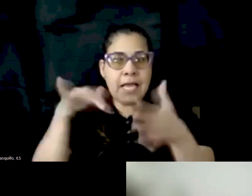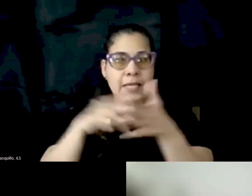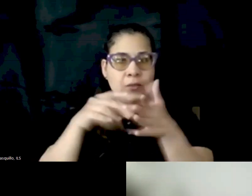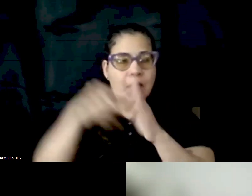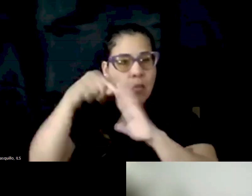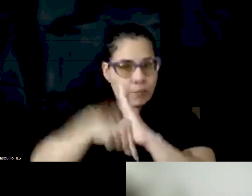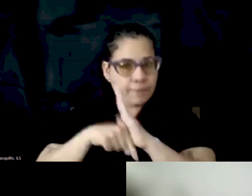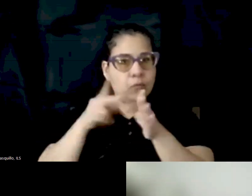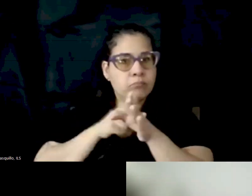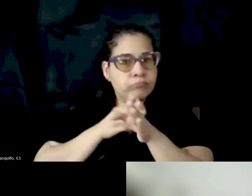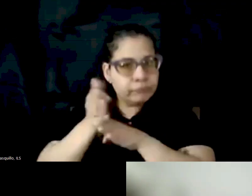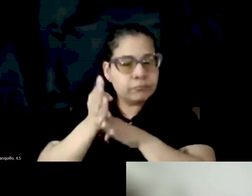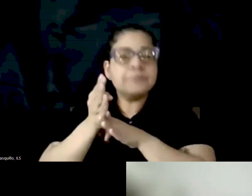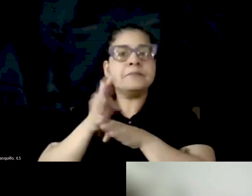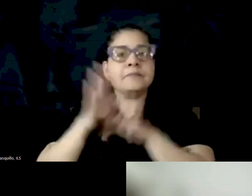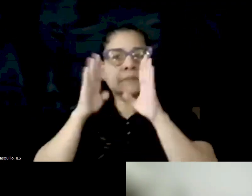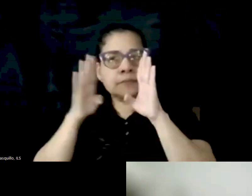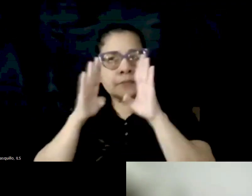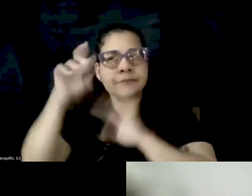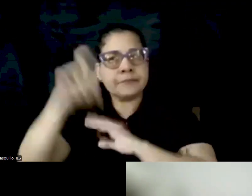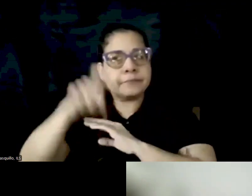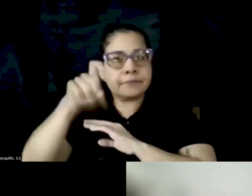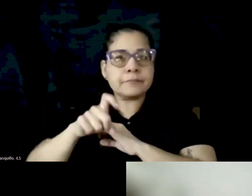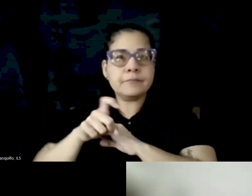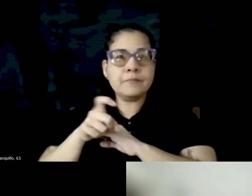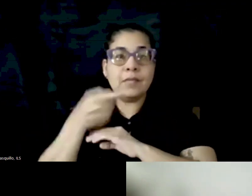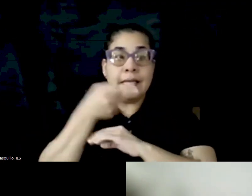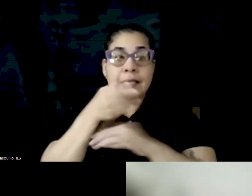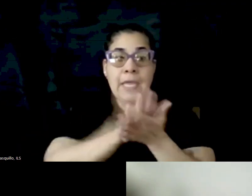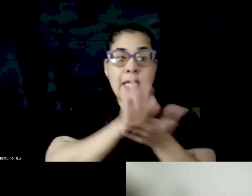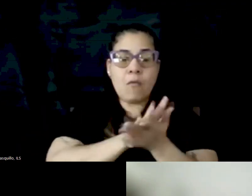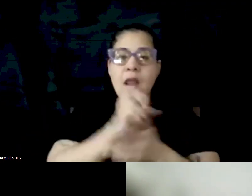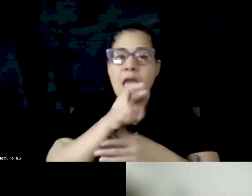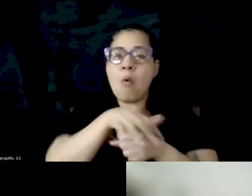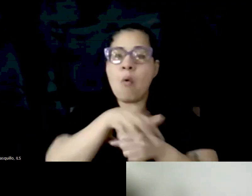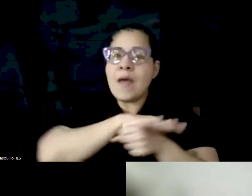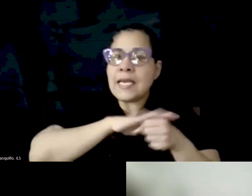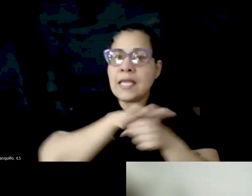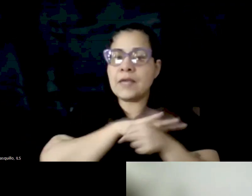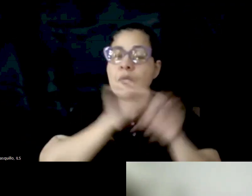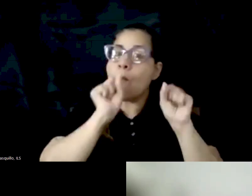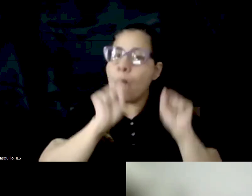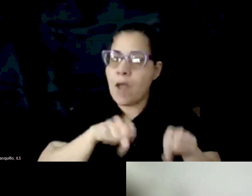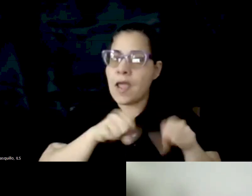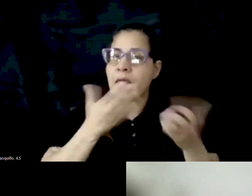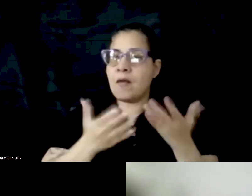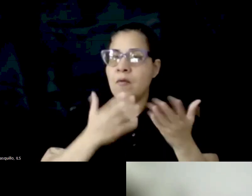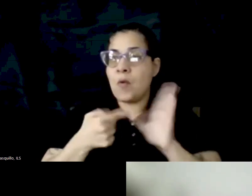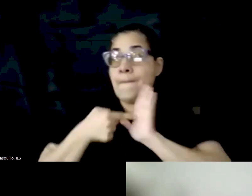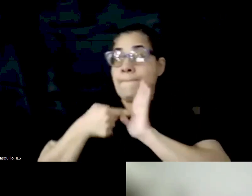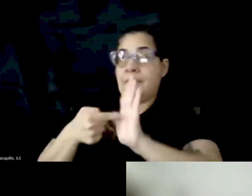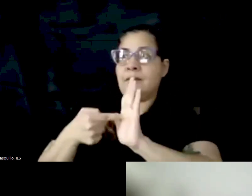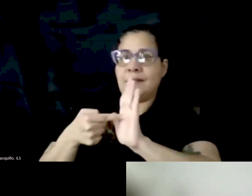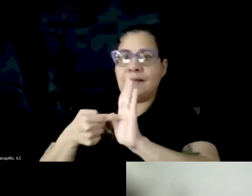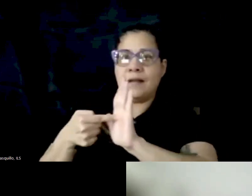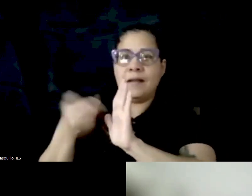pues atienda esta necesidad. Entonces, esta escuela o esta región puede entonces presentarle a ese psiquiatra de